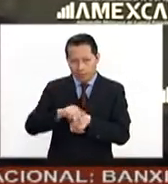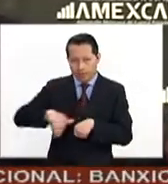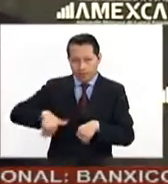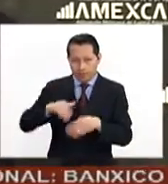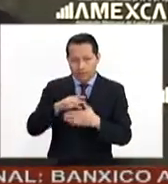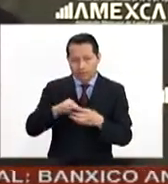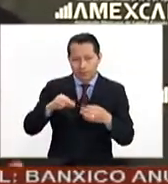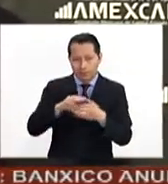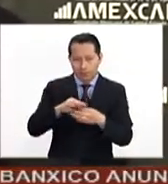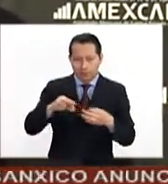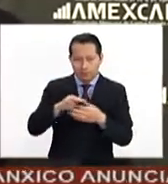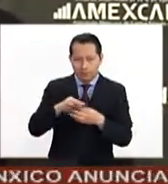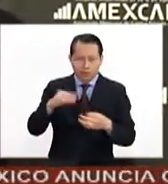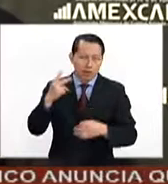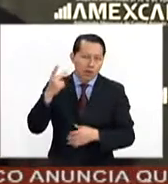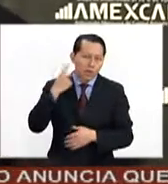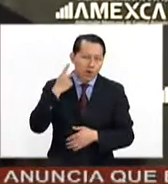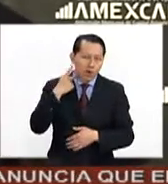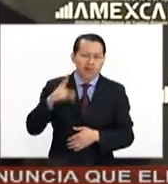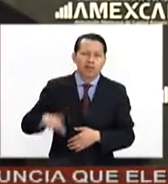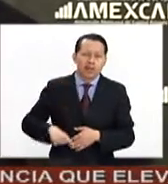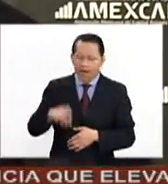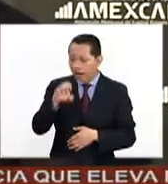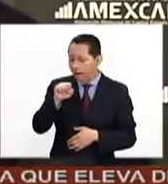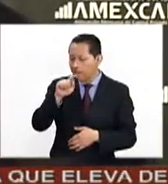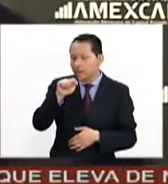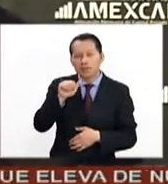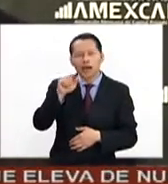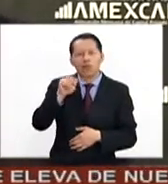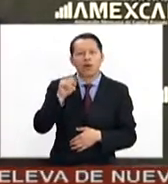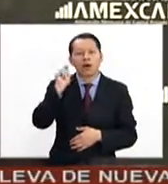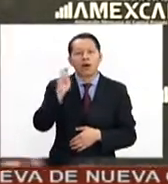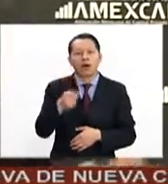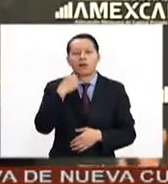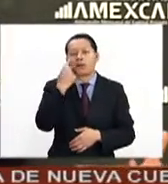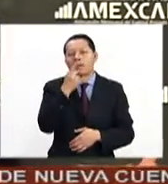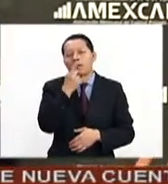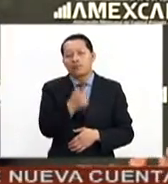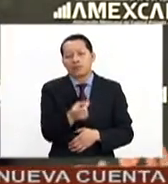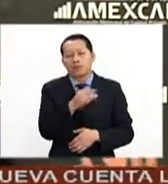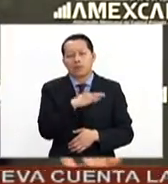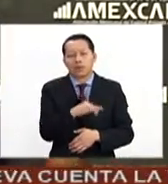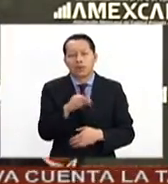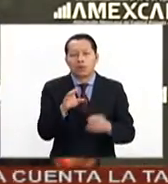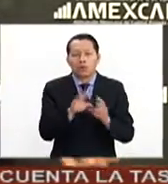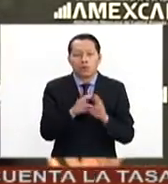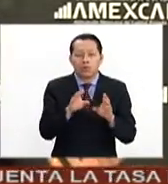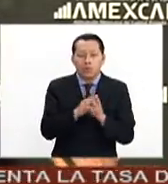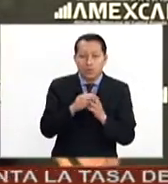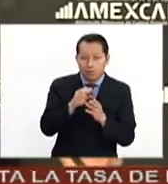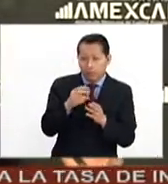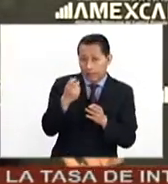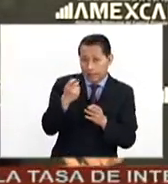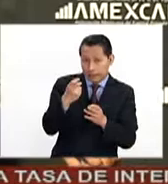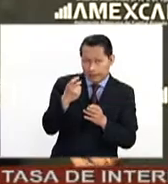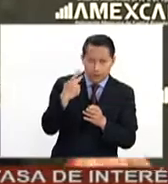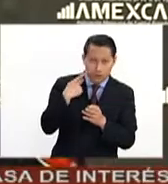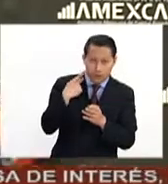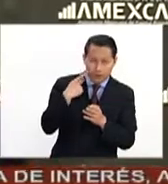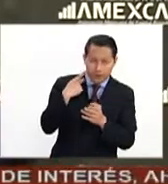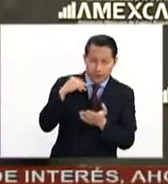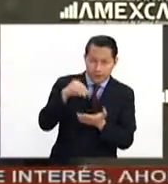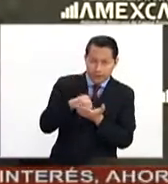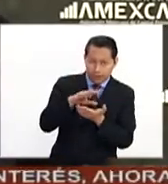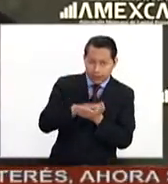ahorita. Una política de Estado es que la política, por lo menos los grandes trazos de la política, la esencia de esa política,